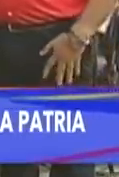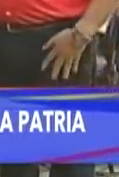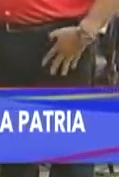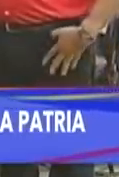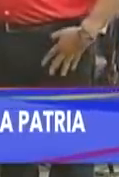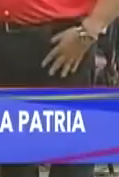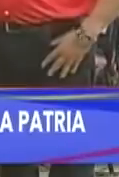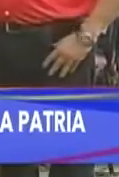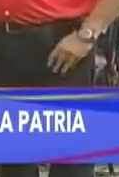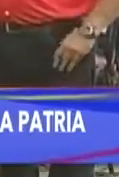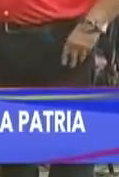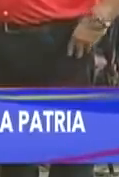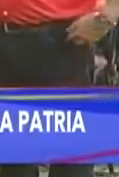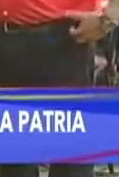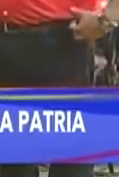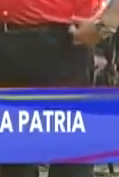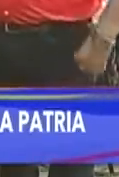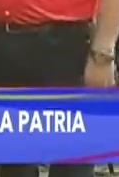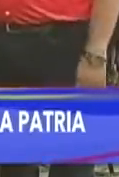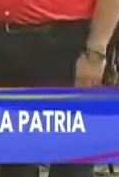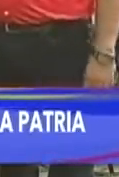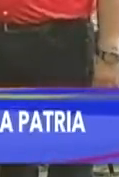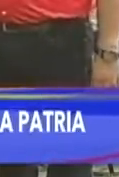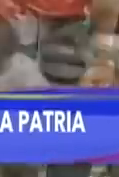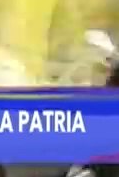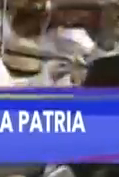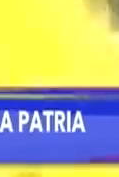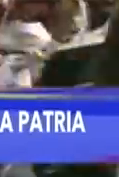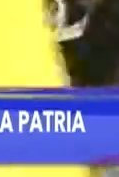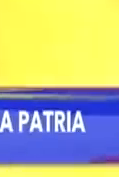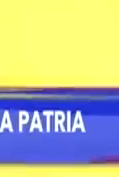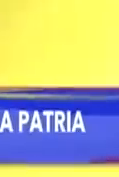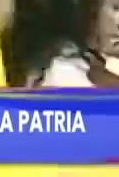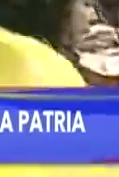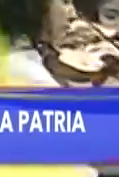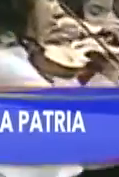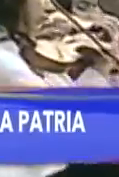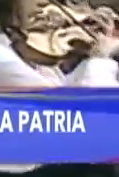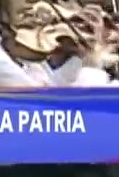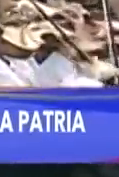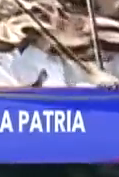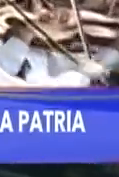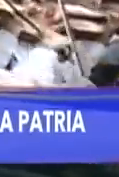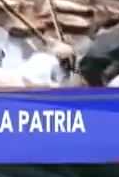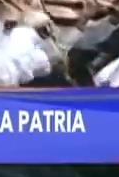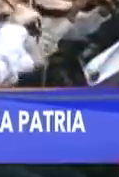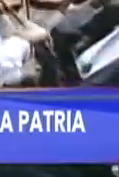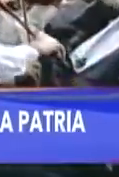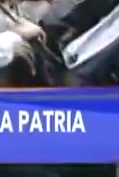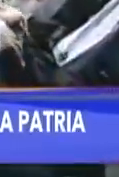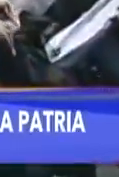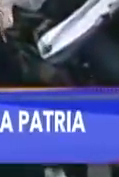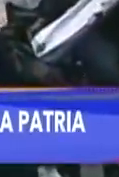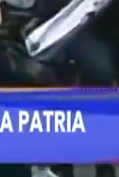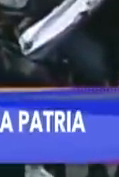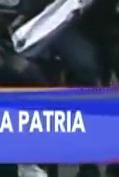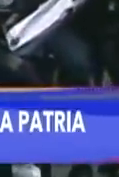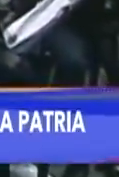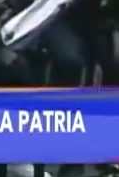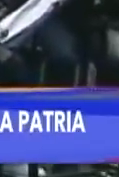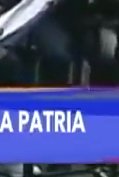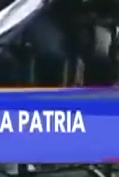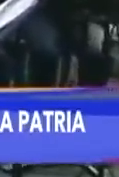en el ASI, Caripe, parroquia Caripe, me acompaña la doctora Aurora